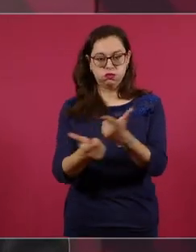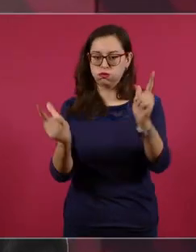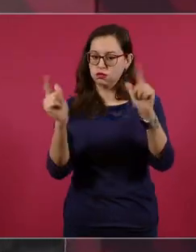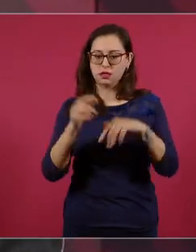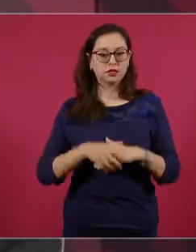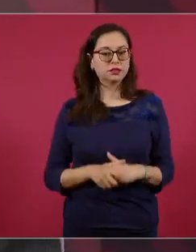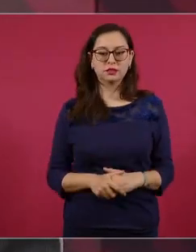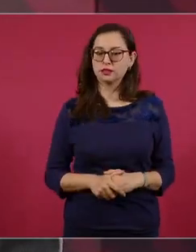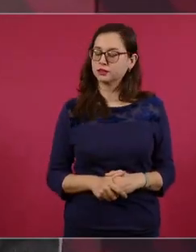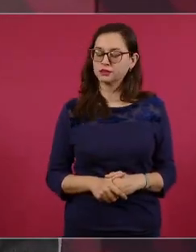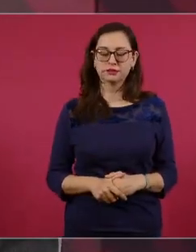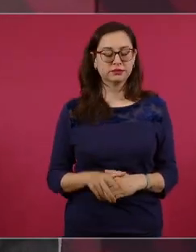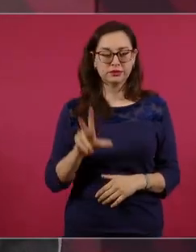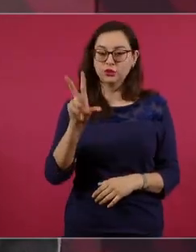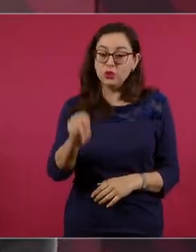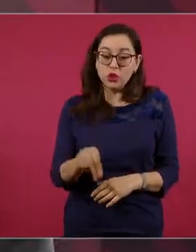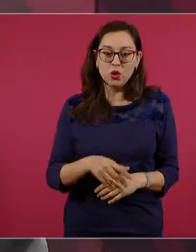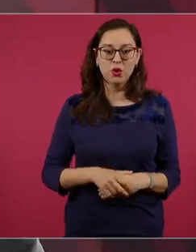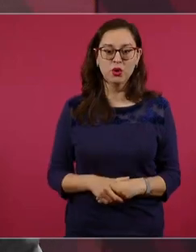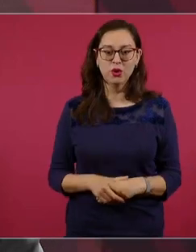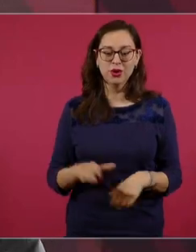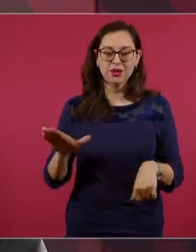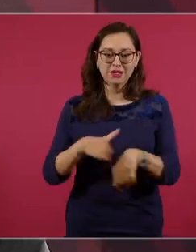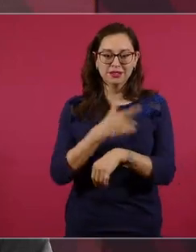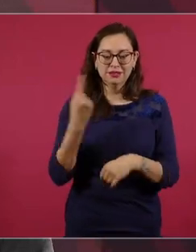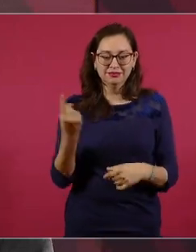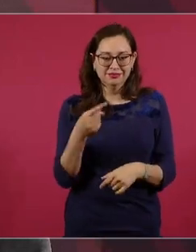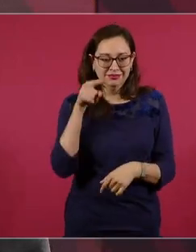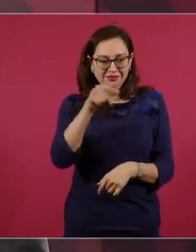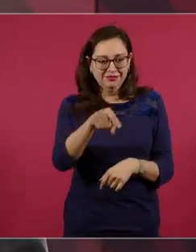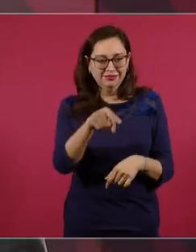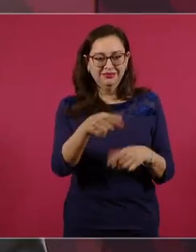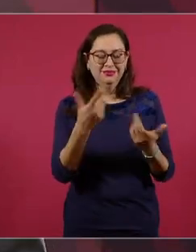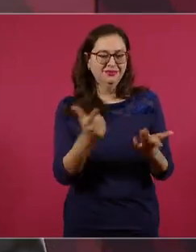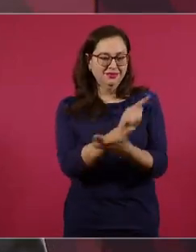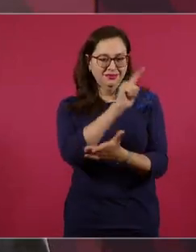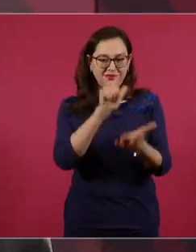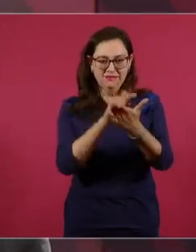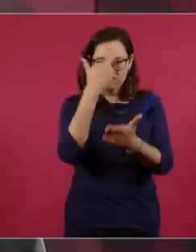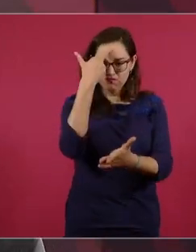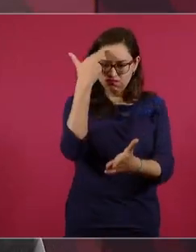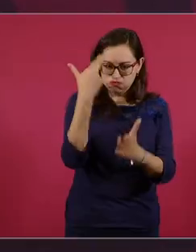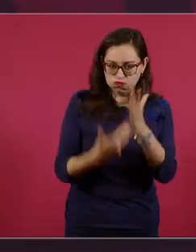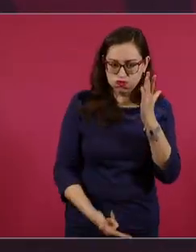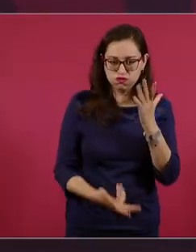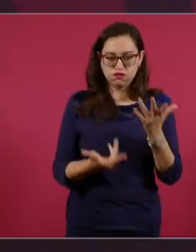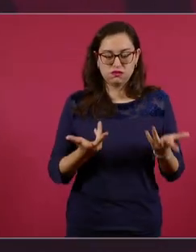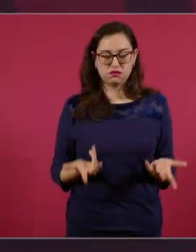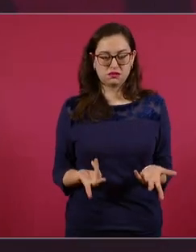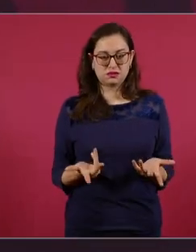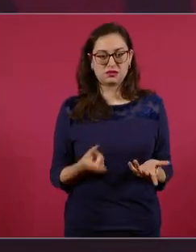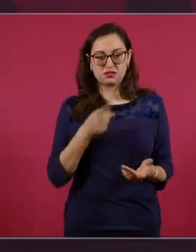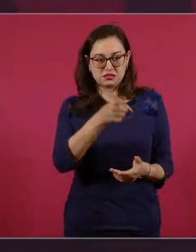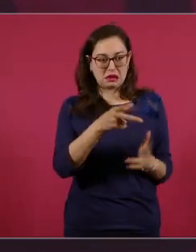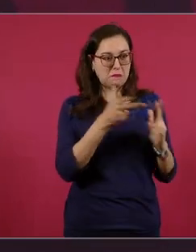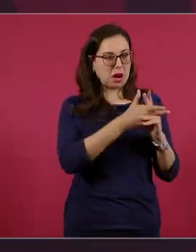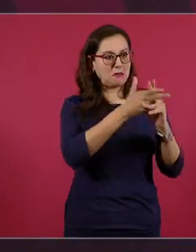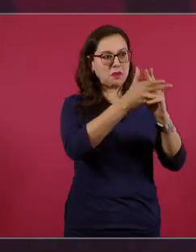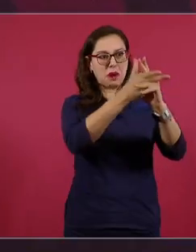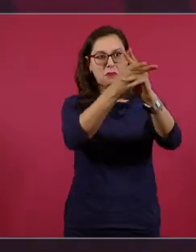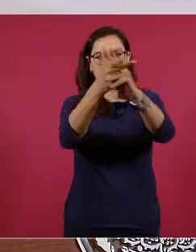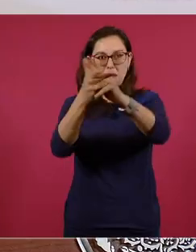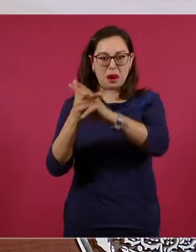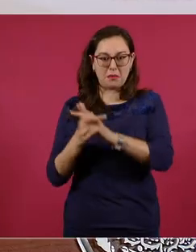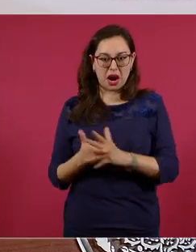algo que beneficie a un presunto delincuente, alguien que está acusado de homicidio,